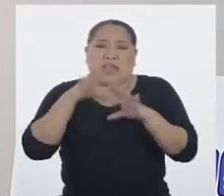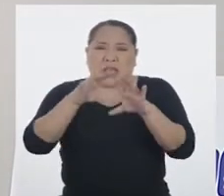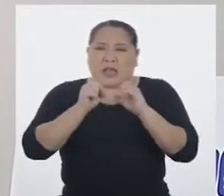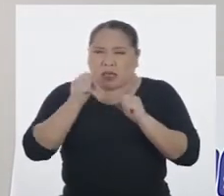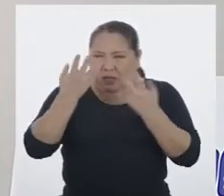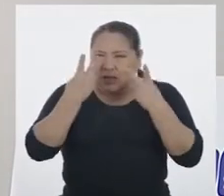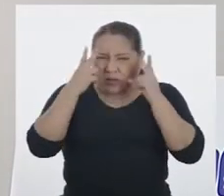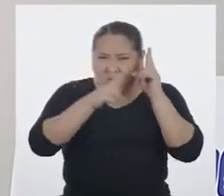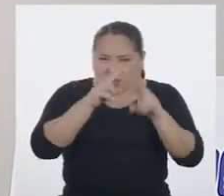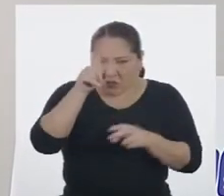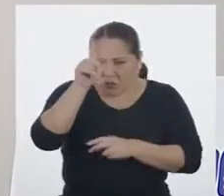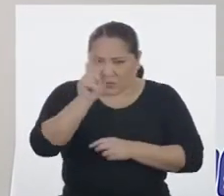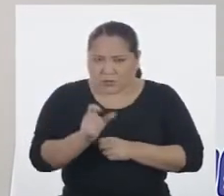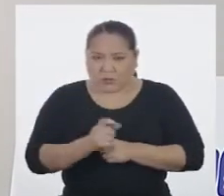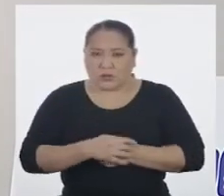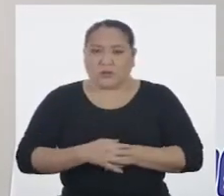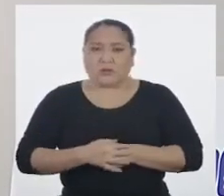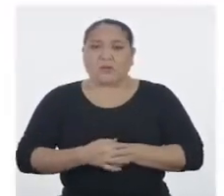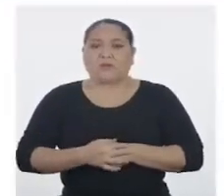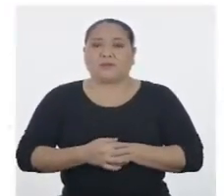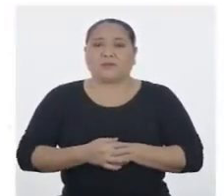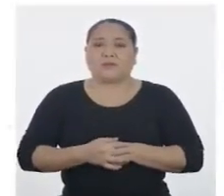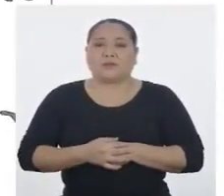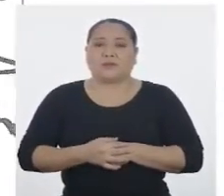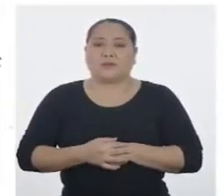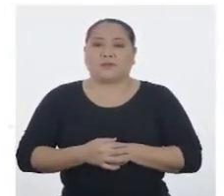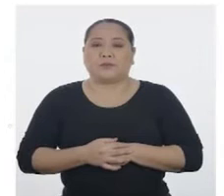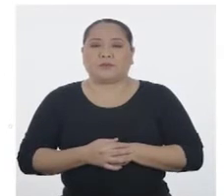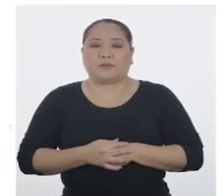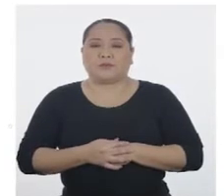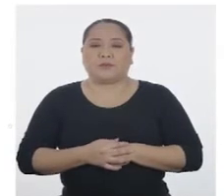las heladas. ¿Quieres ver cómo luce una?